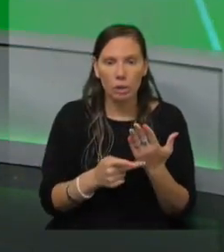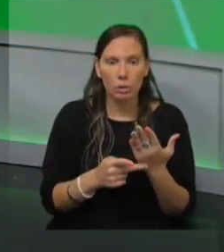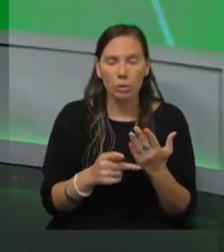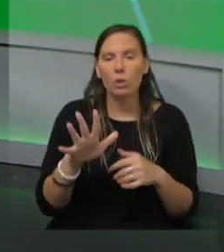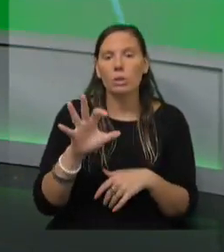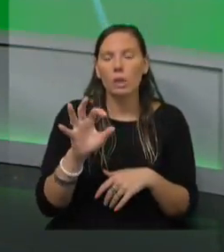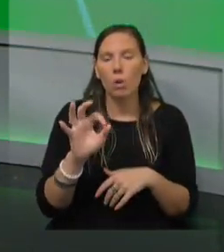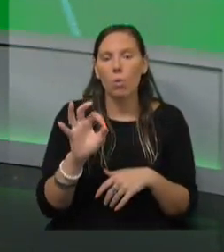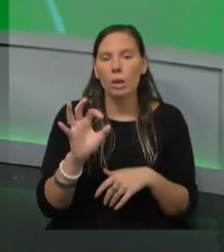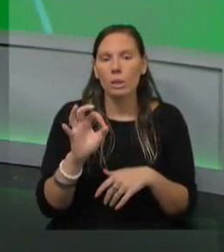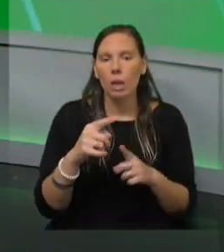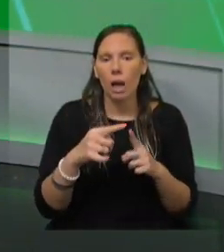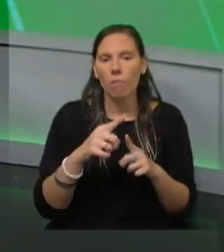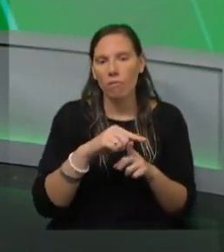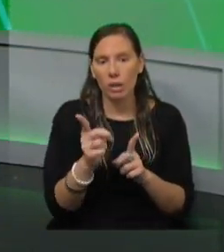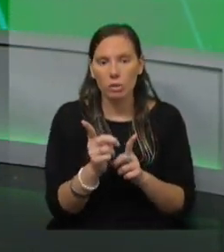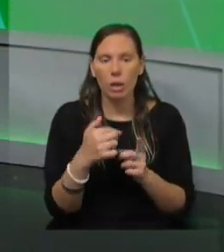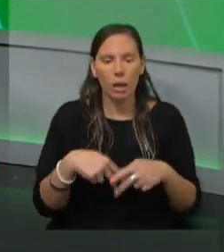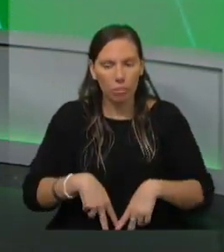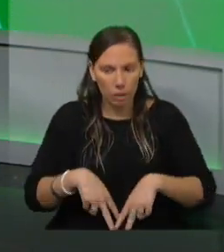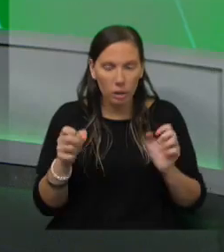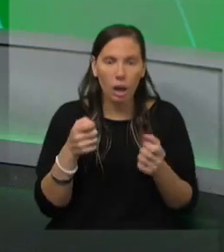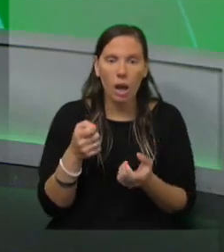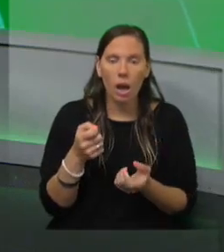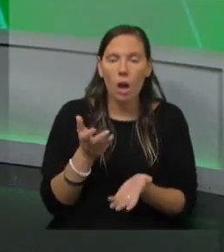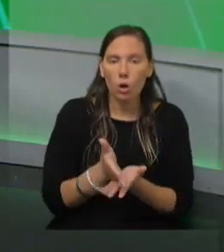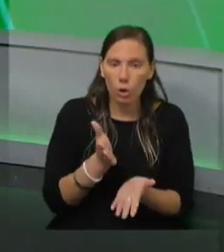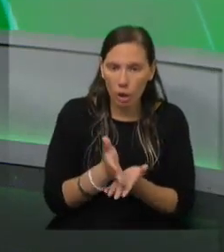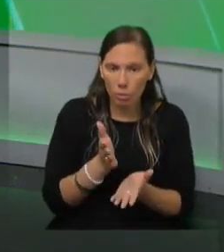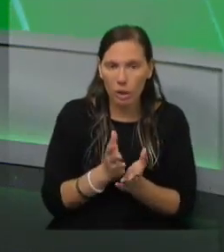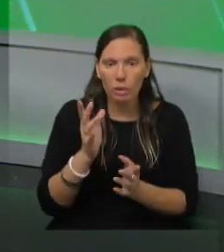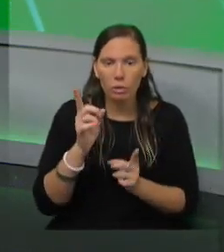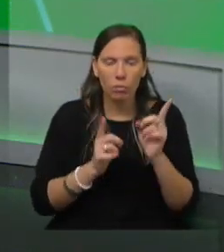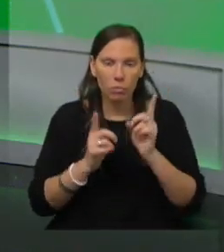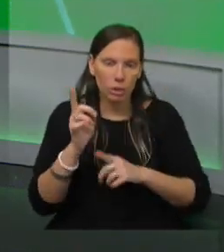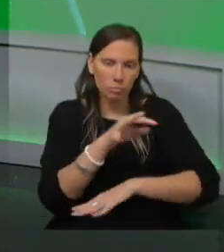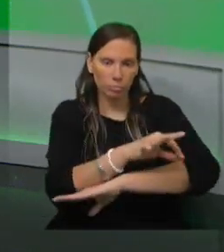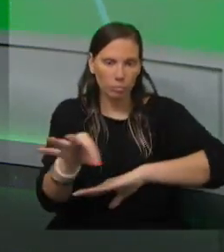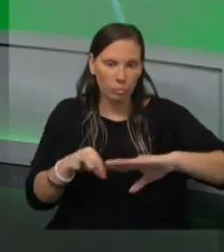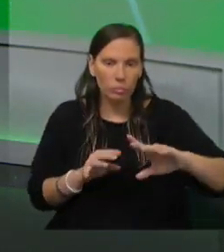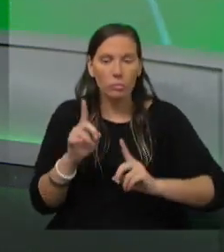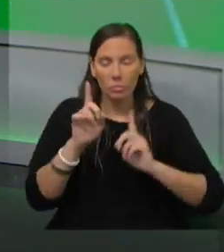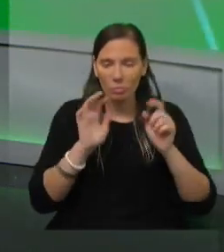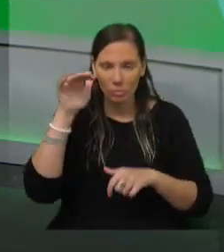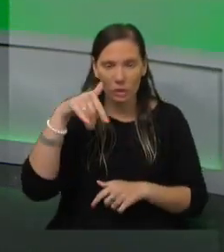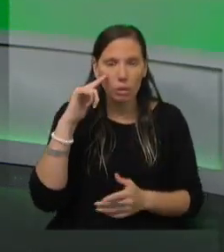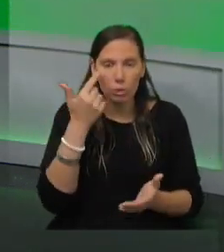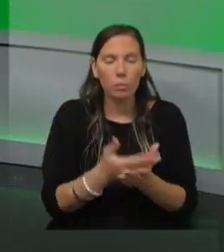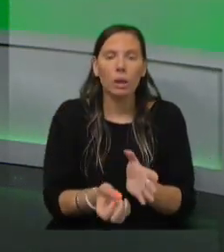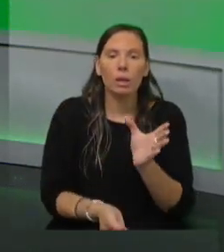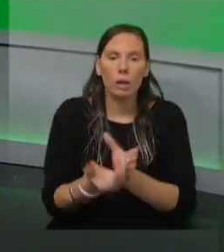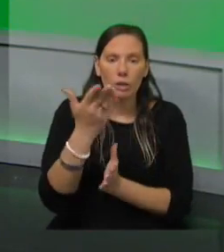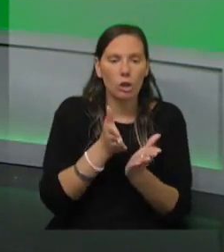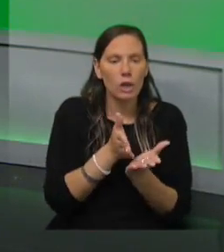de 50% la investigación contó con la colaboración de la facultad de arquitectura de la Universidad de la República y propone la creación de